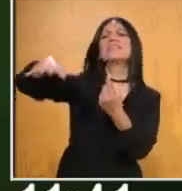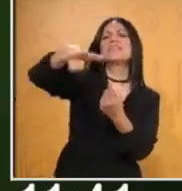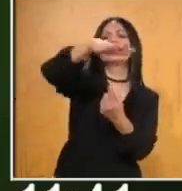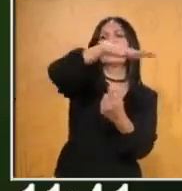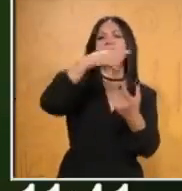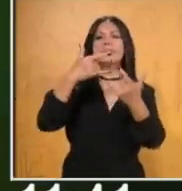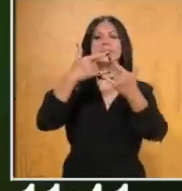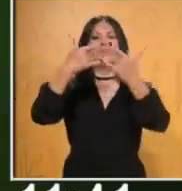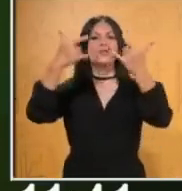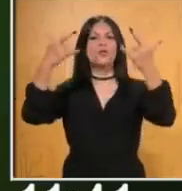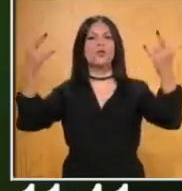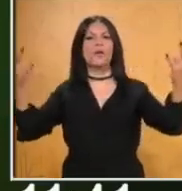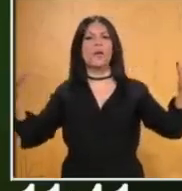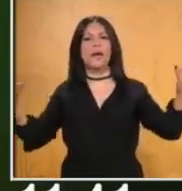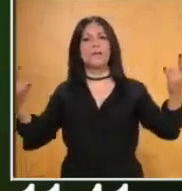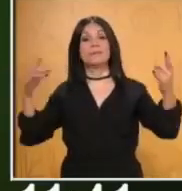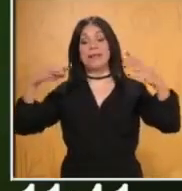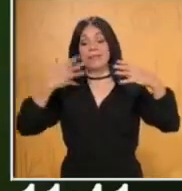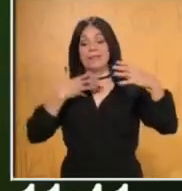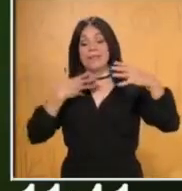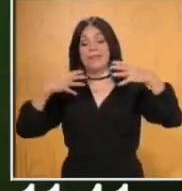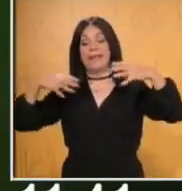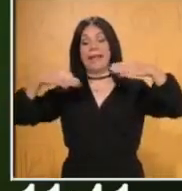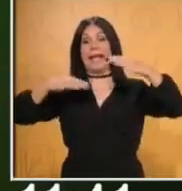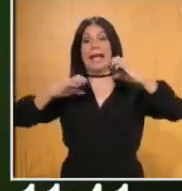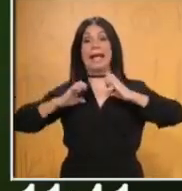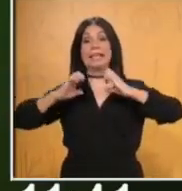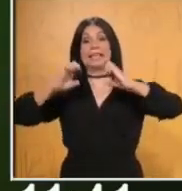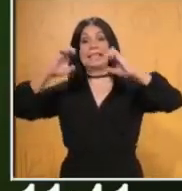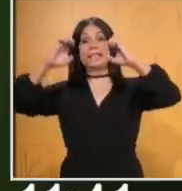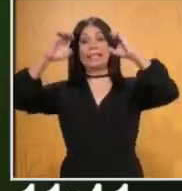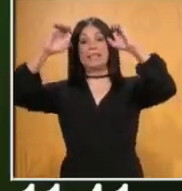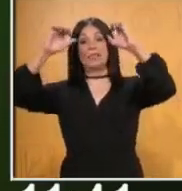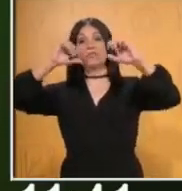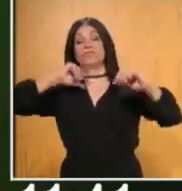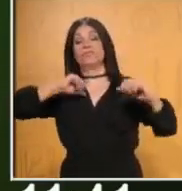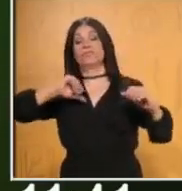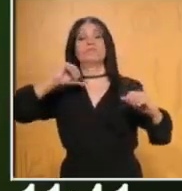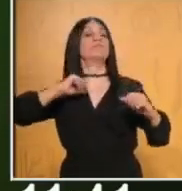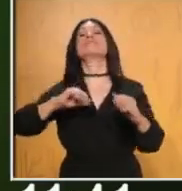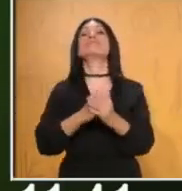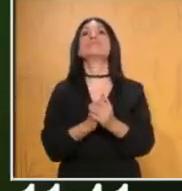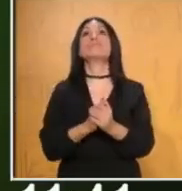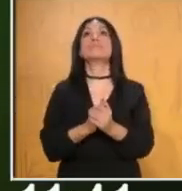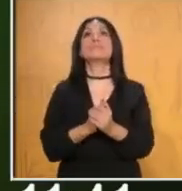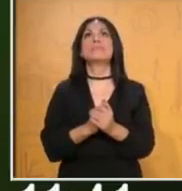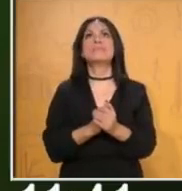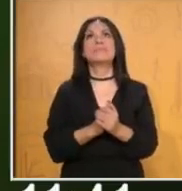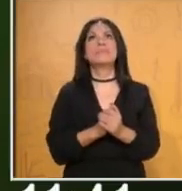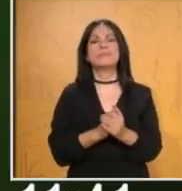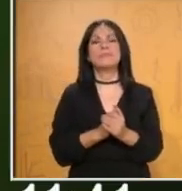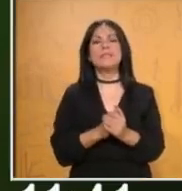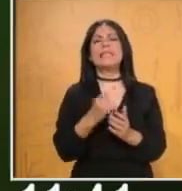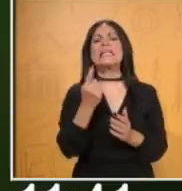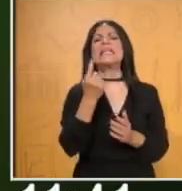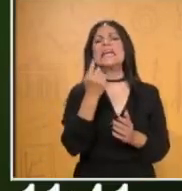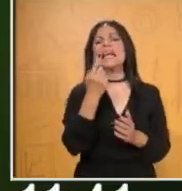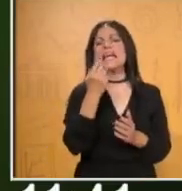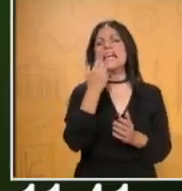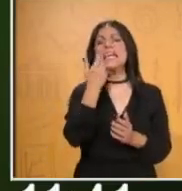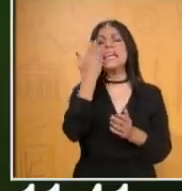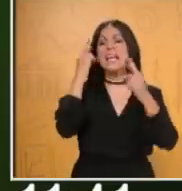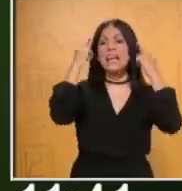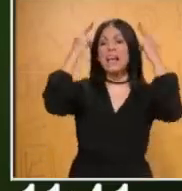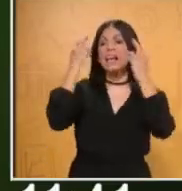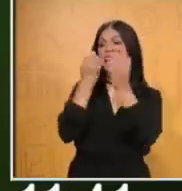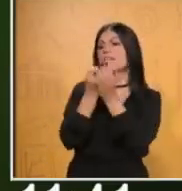historia se desarrolló en un castillo. ¿Qué fue lo último que le prometió entregarle la aldeana al enano?